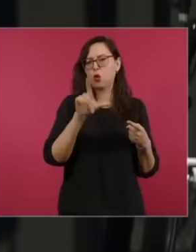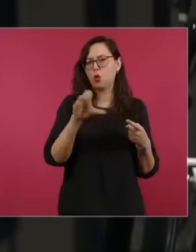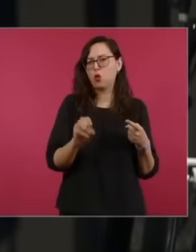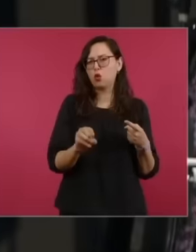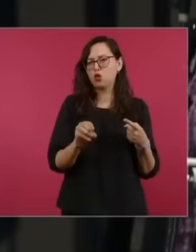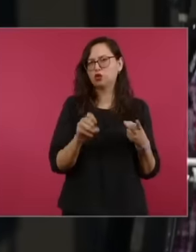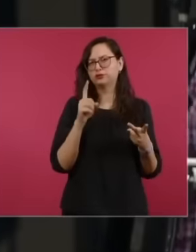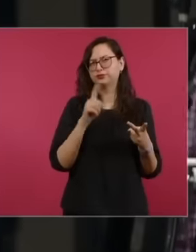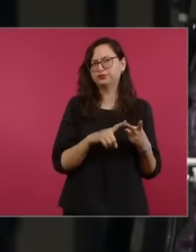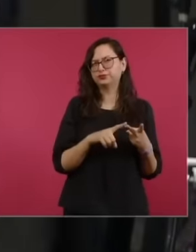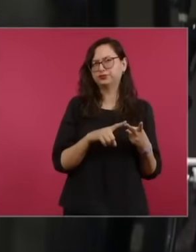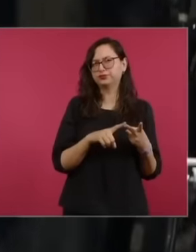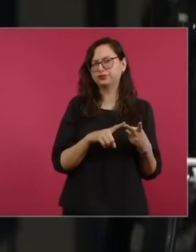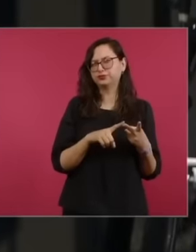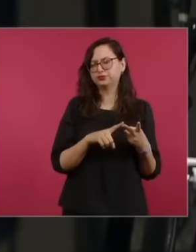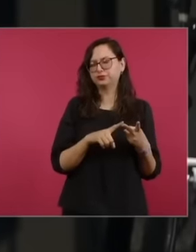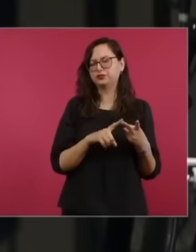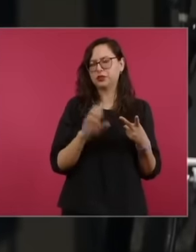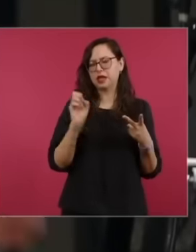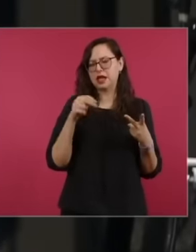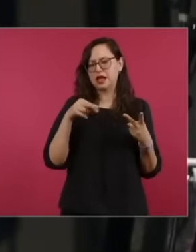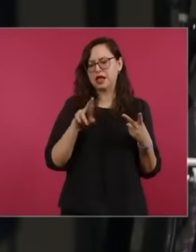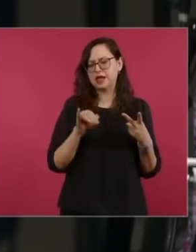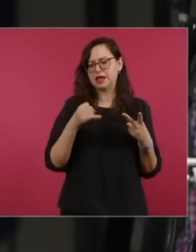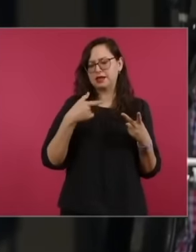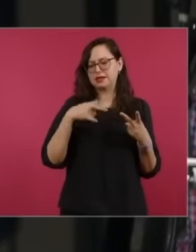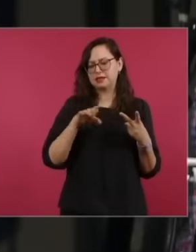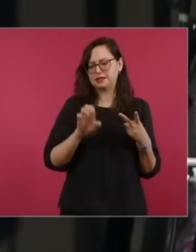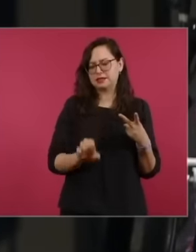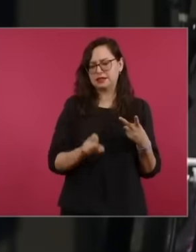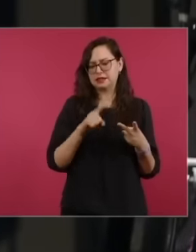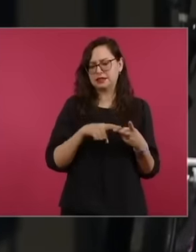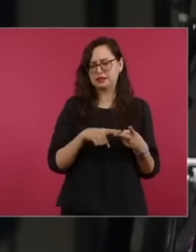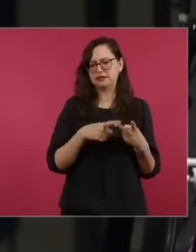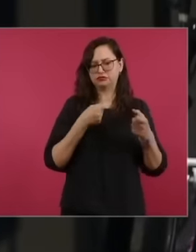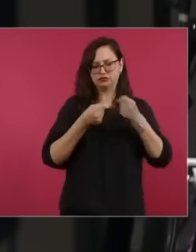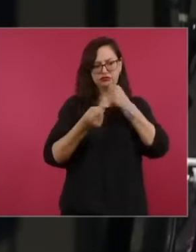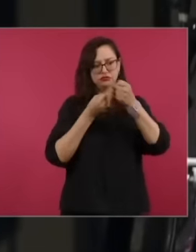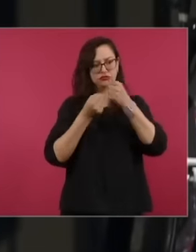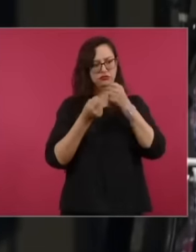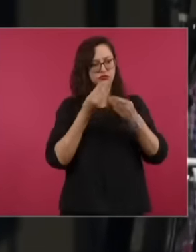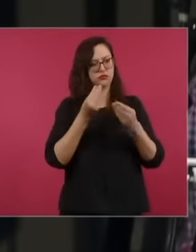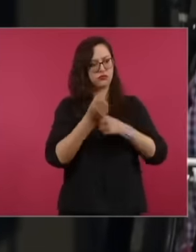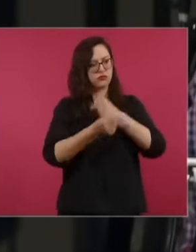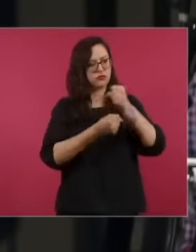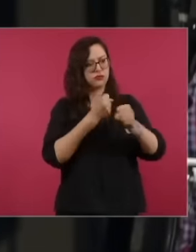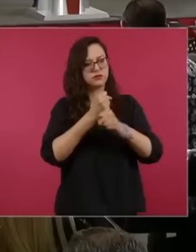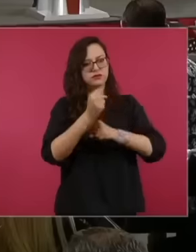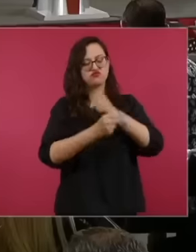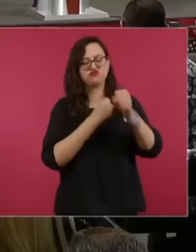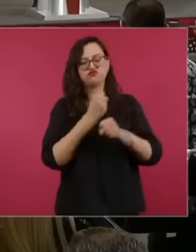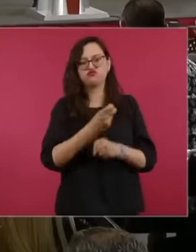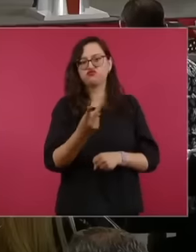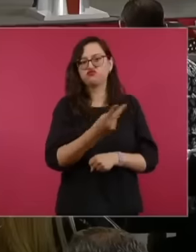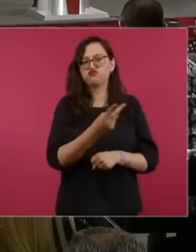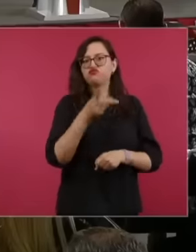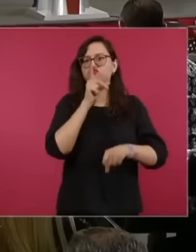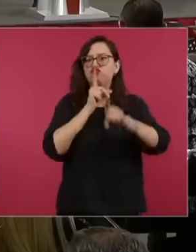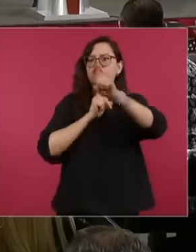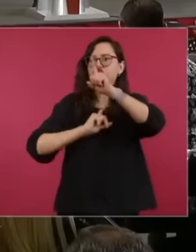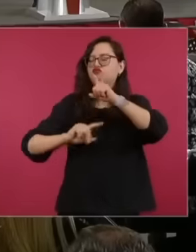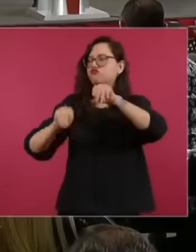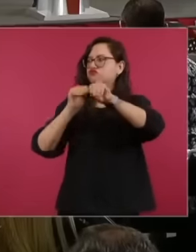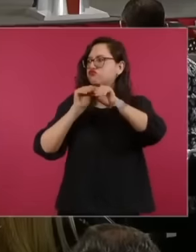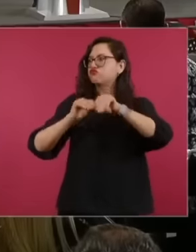Enrique Muñoz, que es un periodista puro, así, de muchos años, y que no, pues no sé por